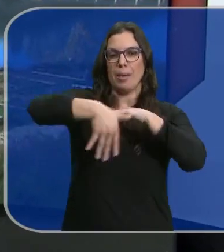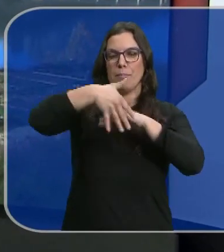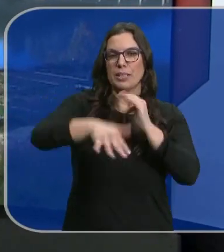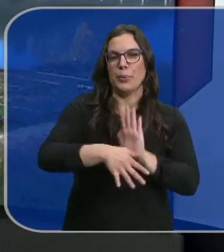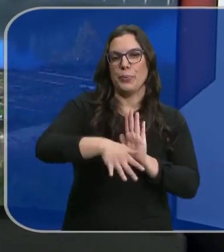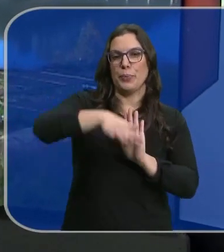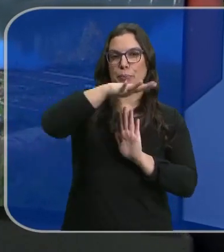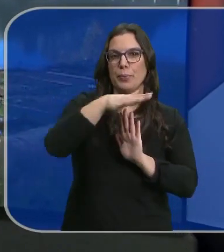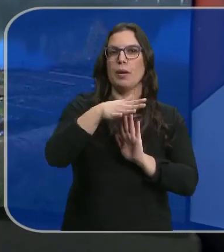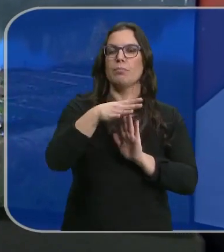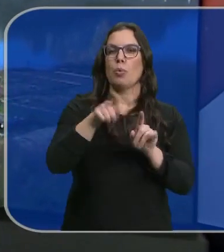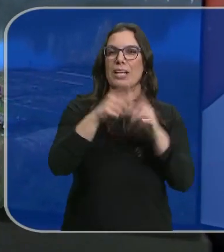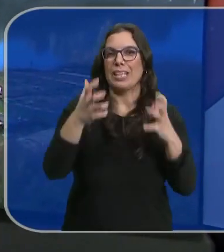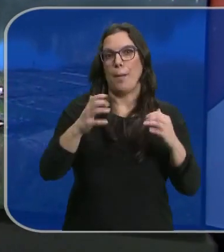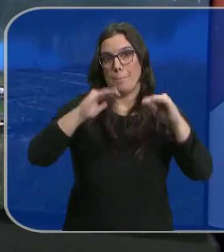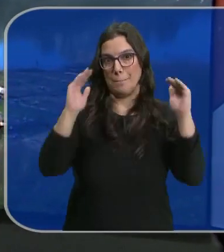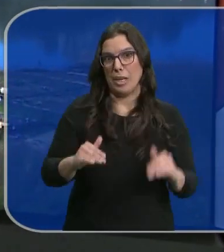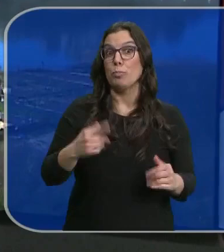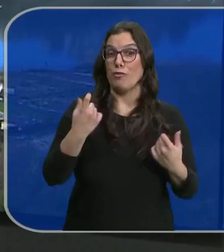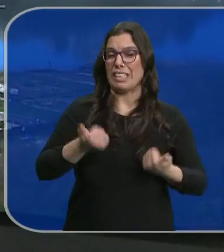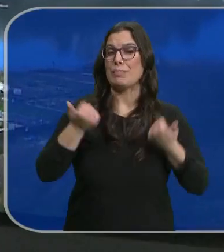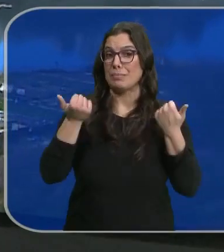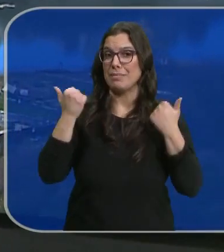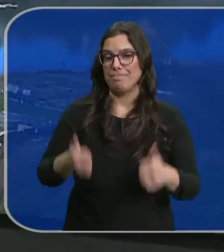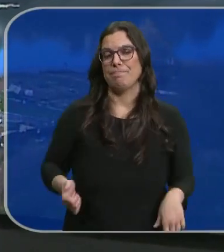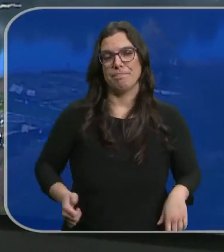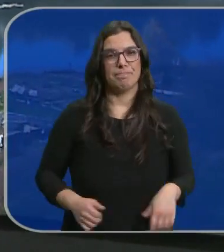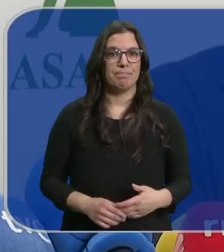en parte la sed del campo, pero aún hace falta más agua.